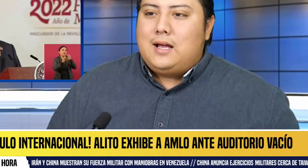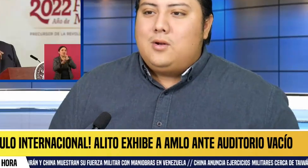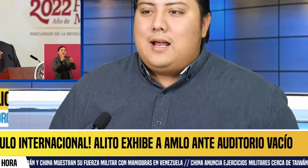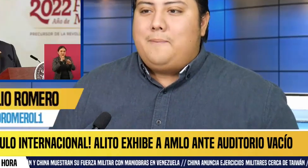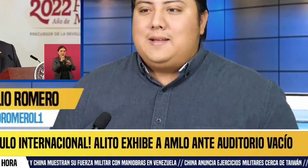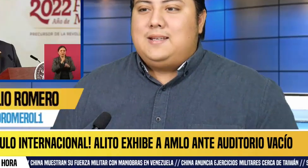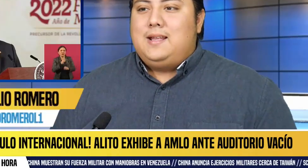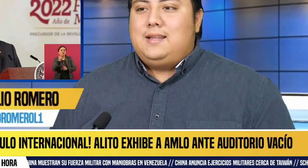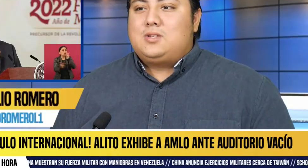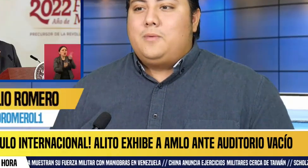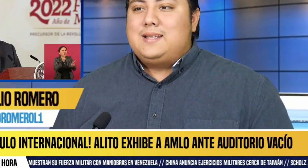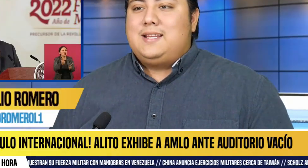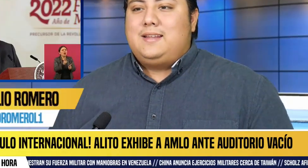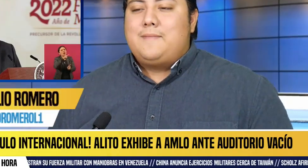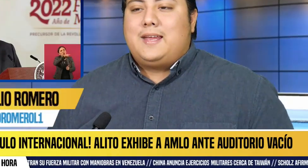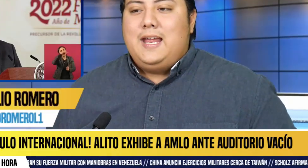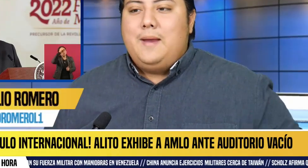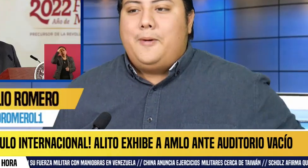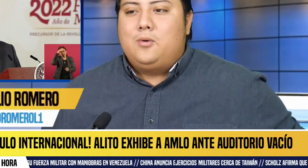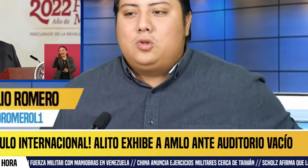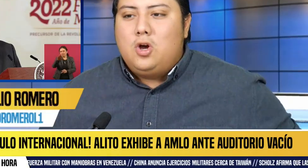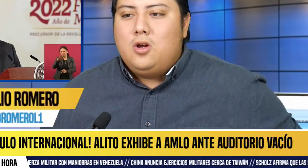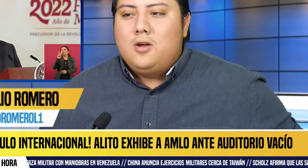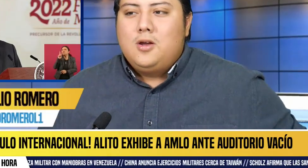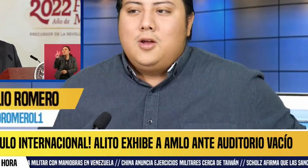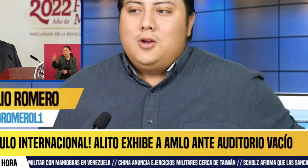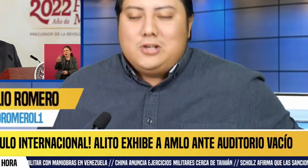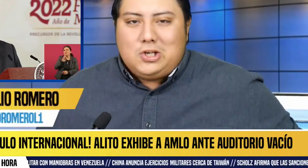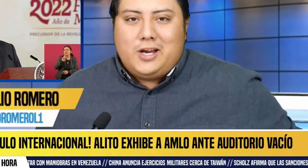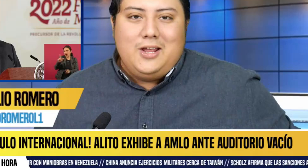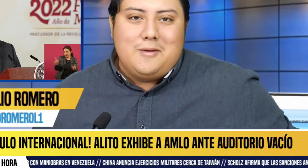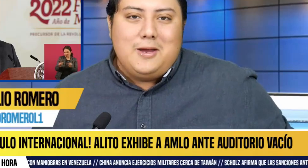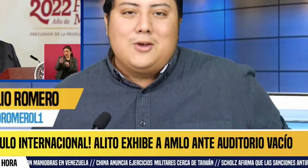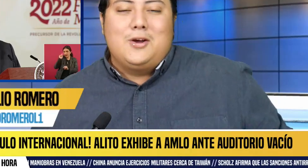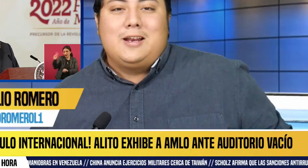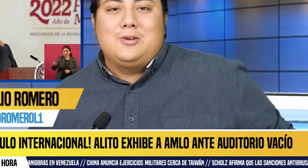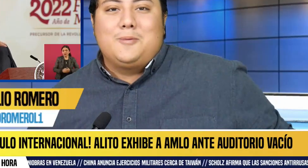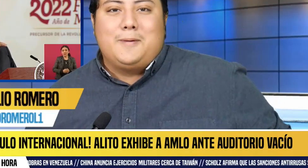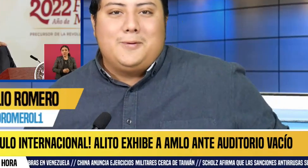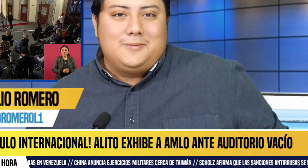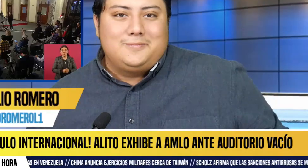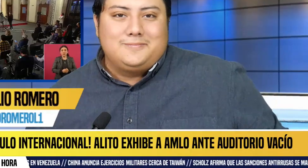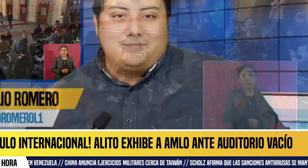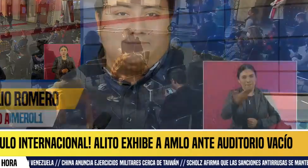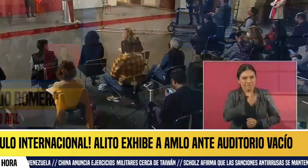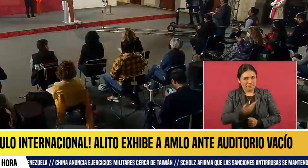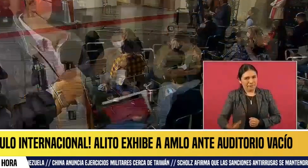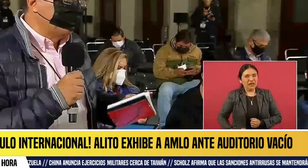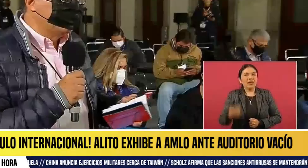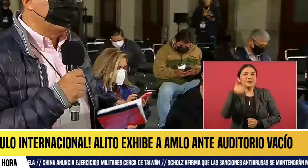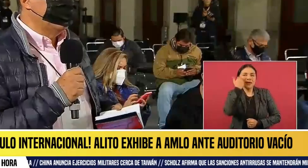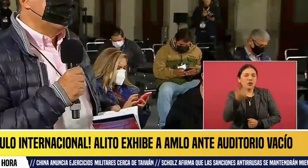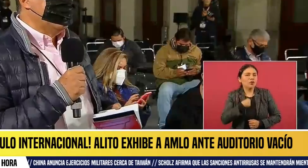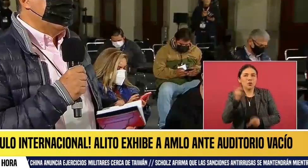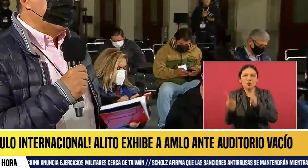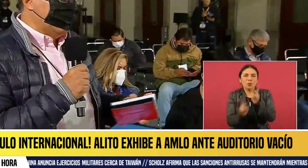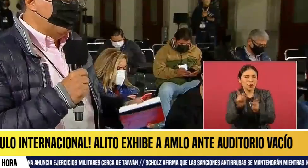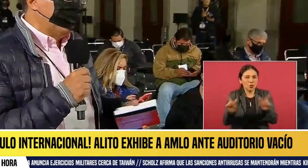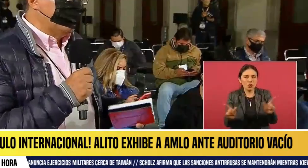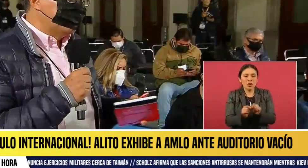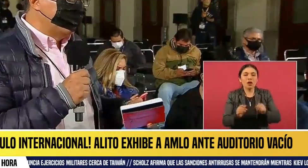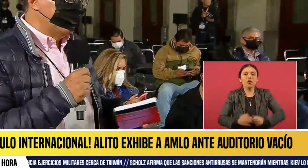preguntaron al presidente sobre este tema quien le preguntó nuestro querido amigo don arturo poco preguntarle